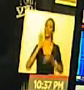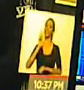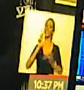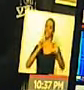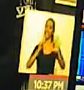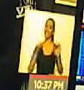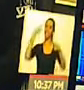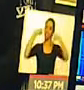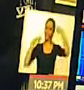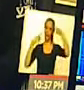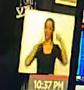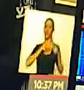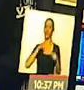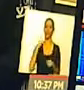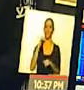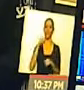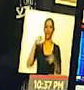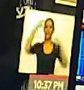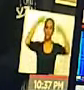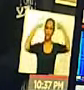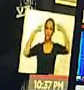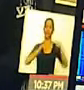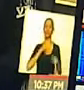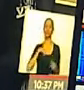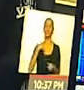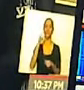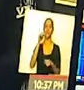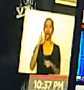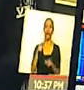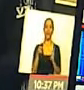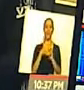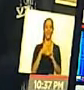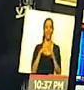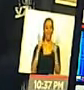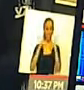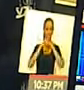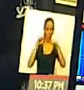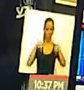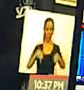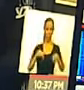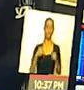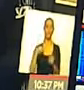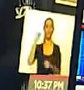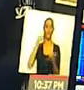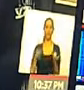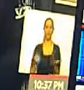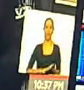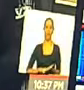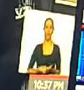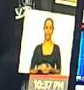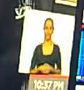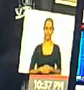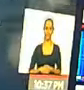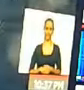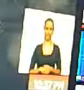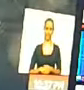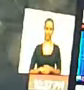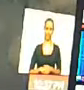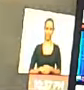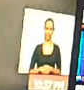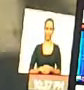el nuestro, el ZK. Chávez el nuestro, el ZK es la etiqueta de la noche de hoy. Vamos al video y ya regresamos.